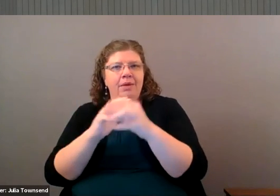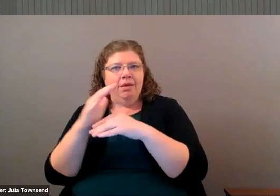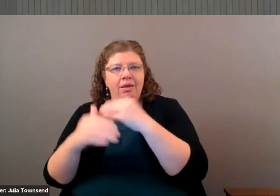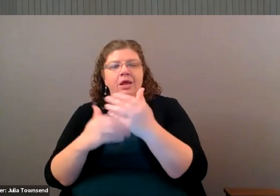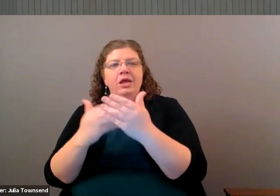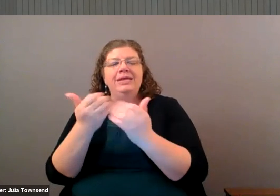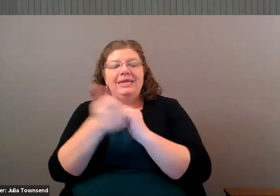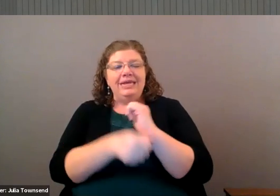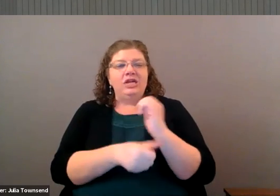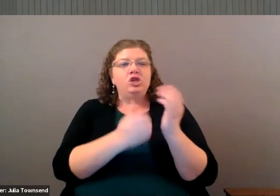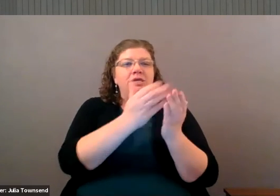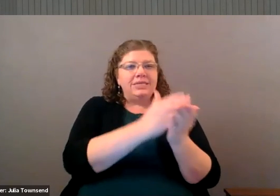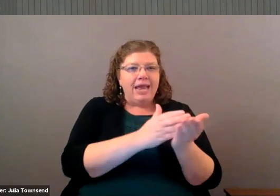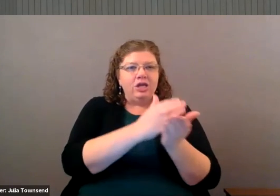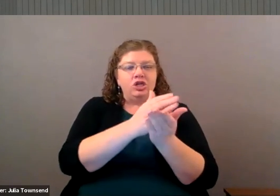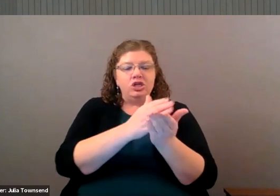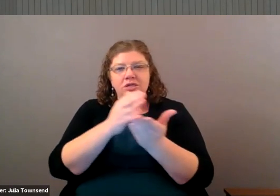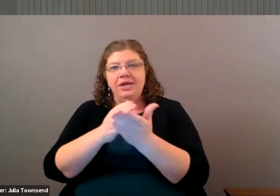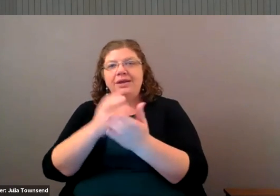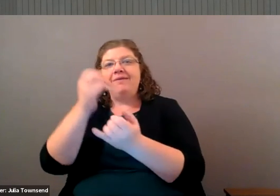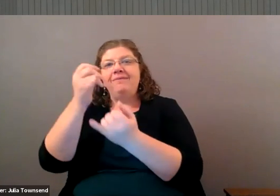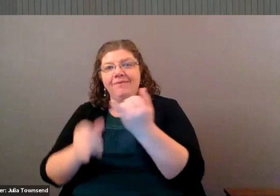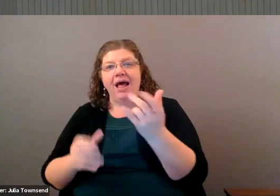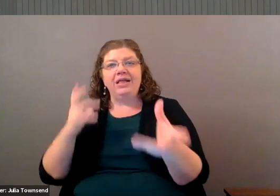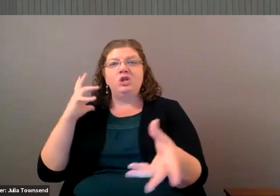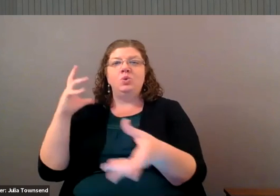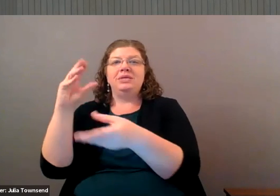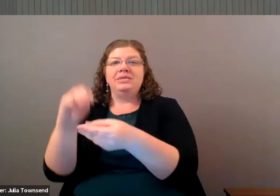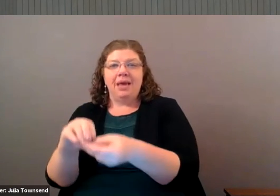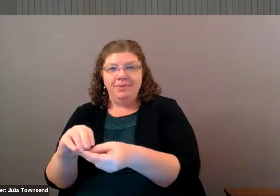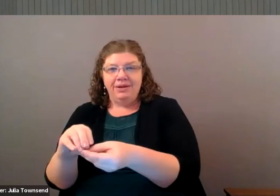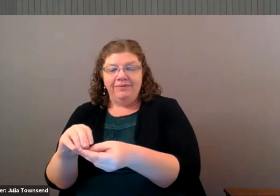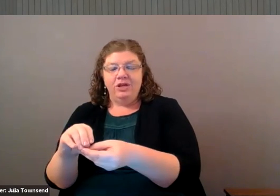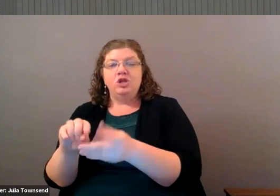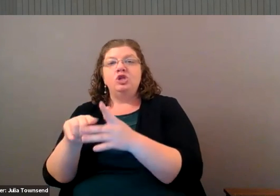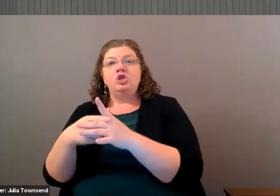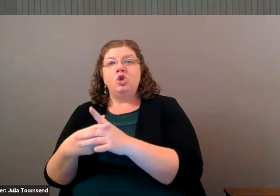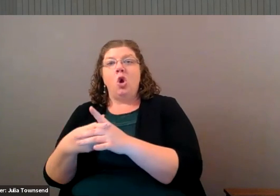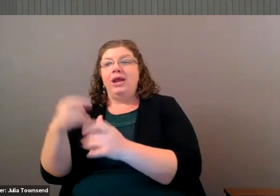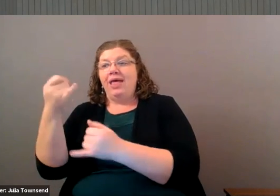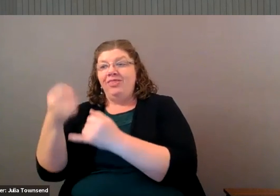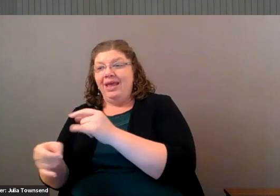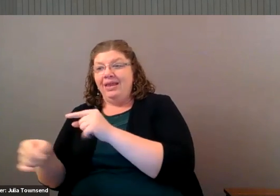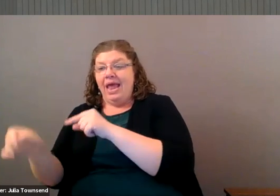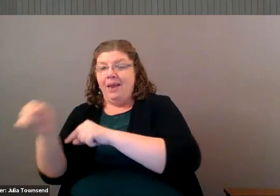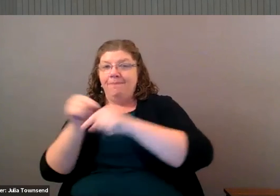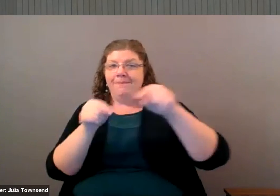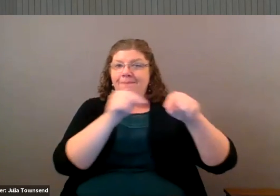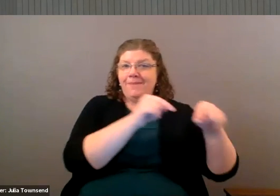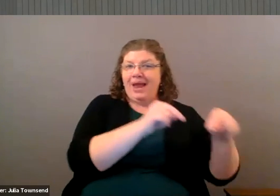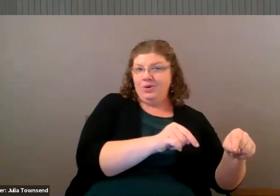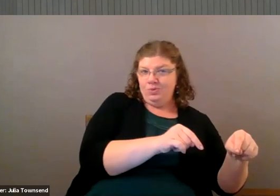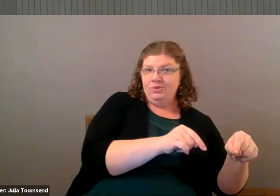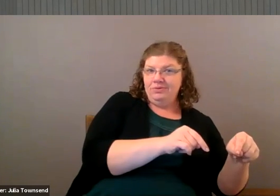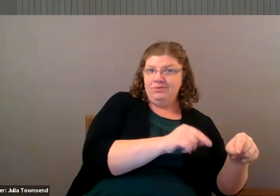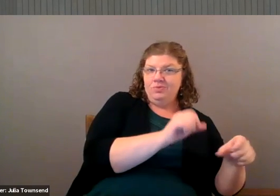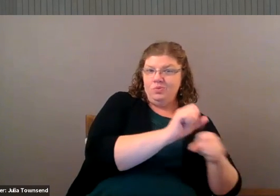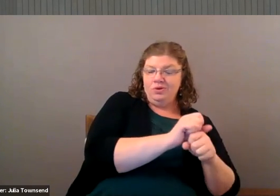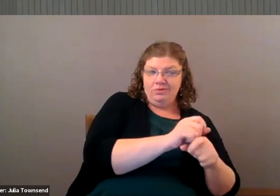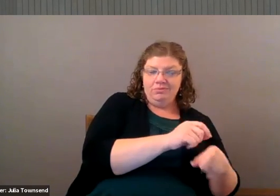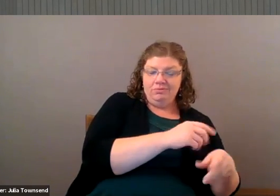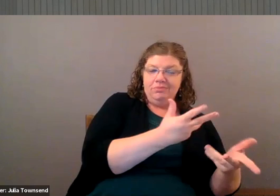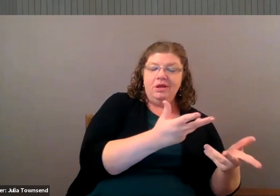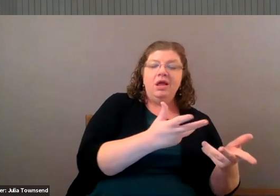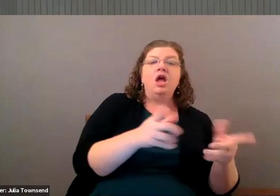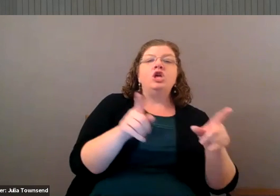por lección, y finalmente en la evaluación sumativa, esta es la matemática al revés, espero que haya quedado entendible, y